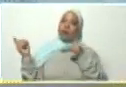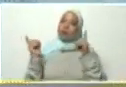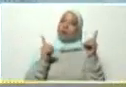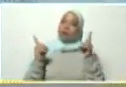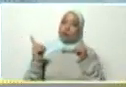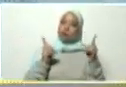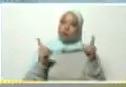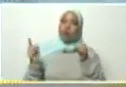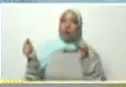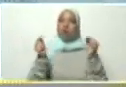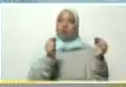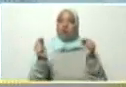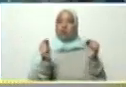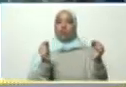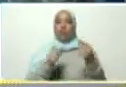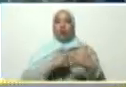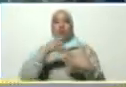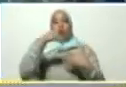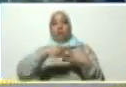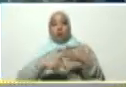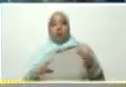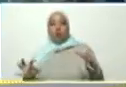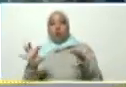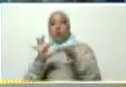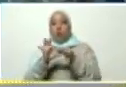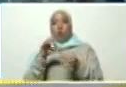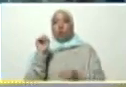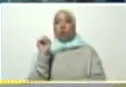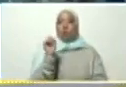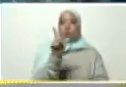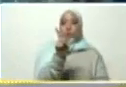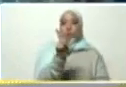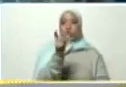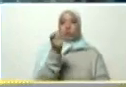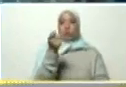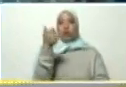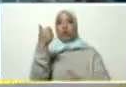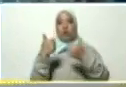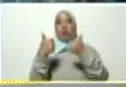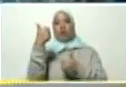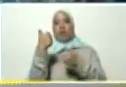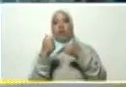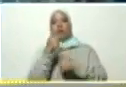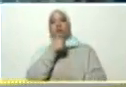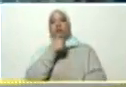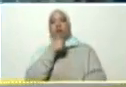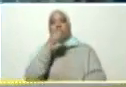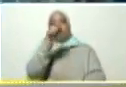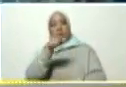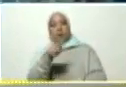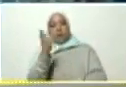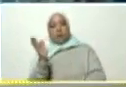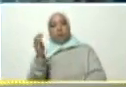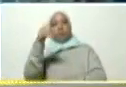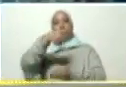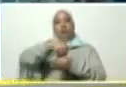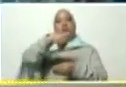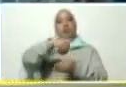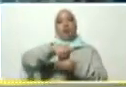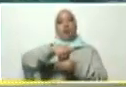en la propuesta en la postulación unión de